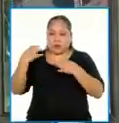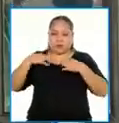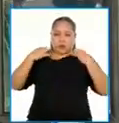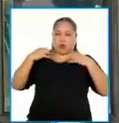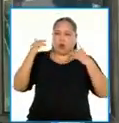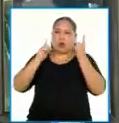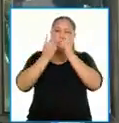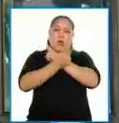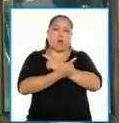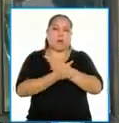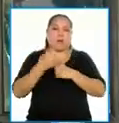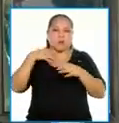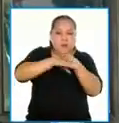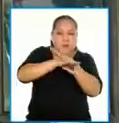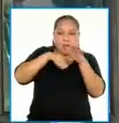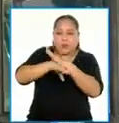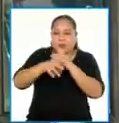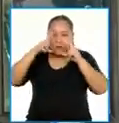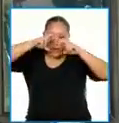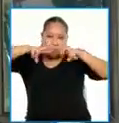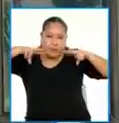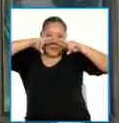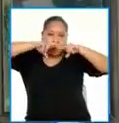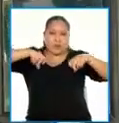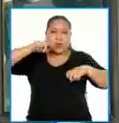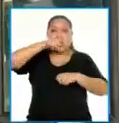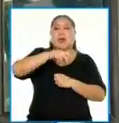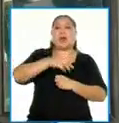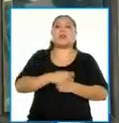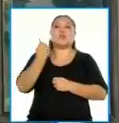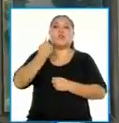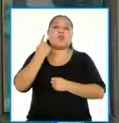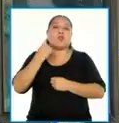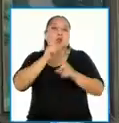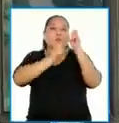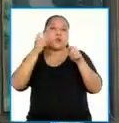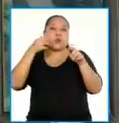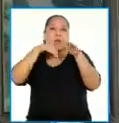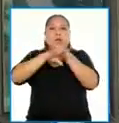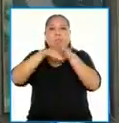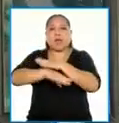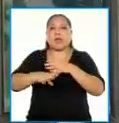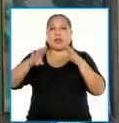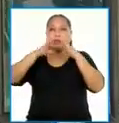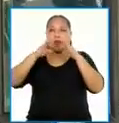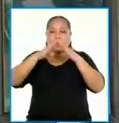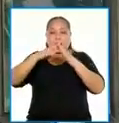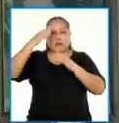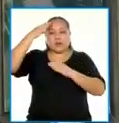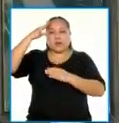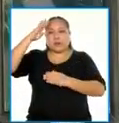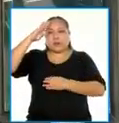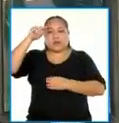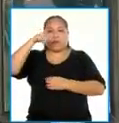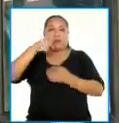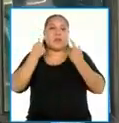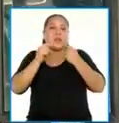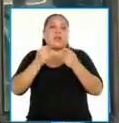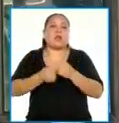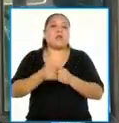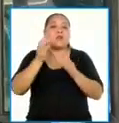a enquistarse, por así decirlo, y van a investigar esto, porque hasta ahora hemos visto solo agentes de las comisarías, cuando que tratan de ordenar las colas, pero tal vez se